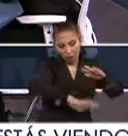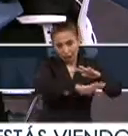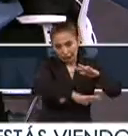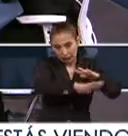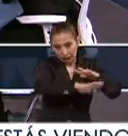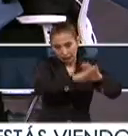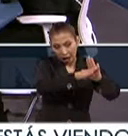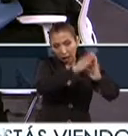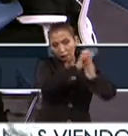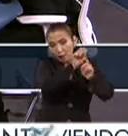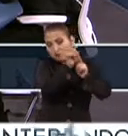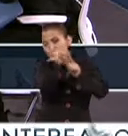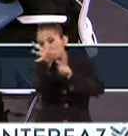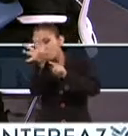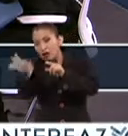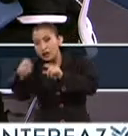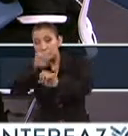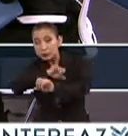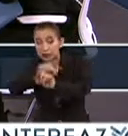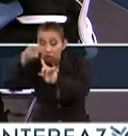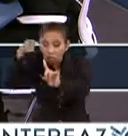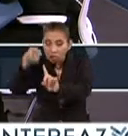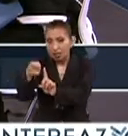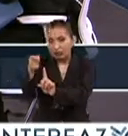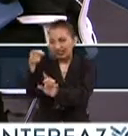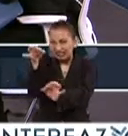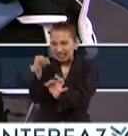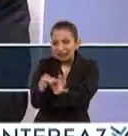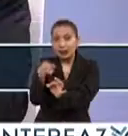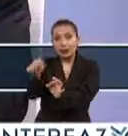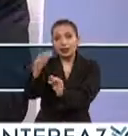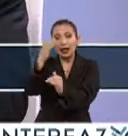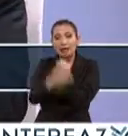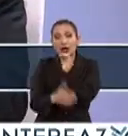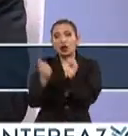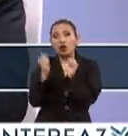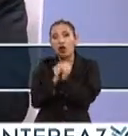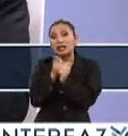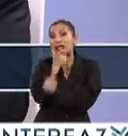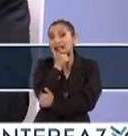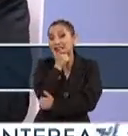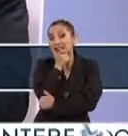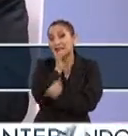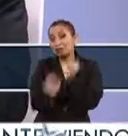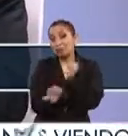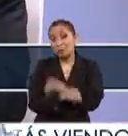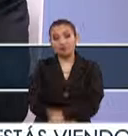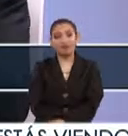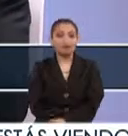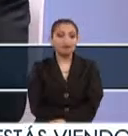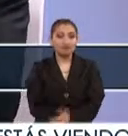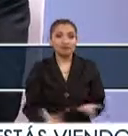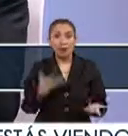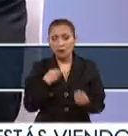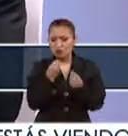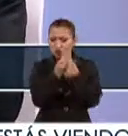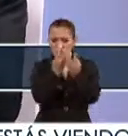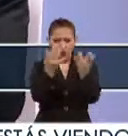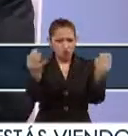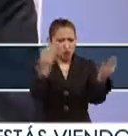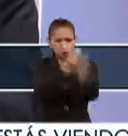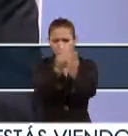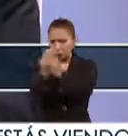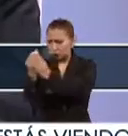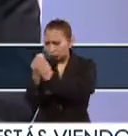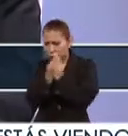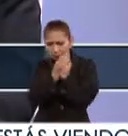o básica, ahorita ya estamos con las especialidades y por supuesto cerraremos con el de inglés. No, pues excelente. Entonces tenemos un gran paquete, Y una gran